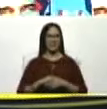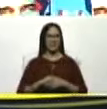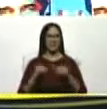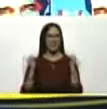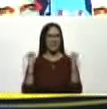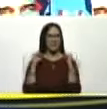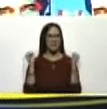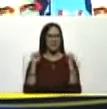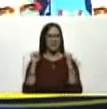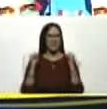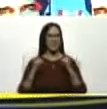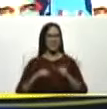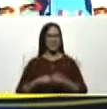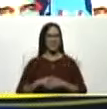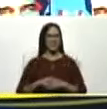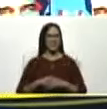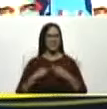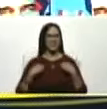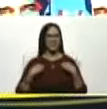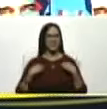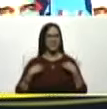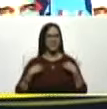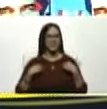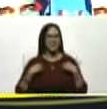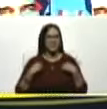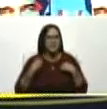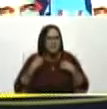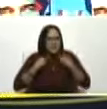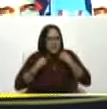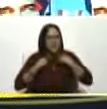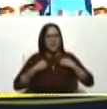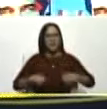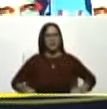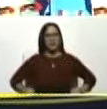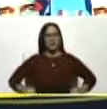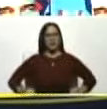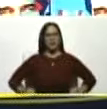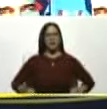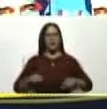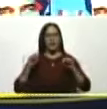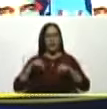frío. Esta tarea se entiende.